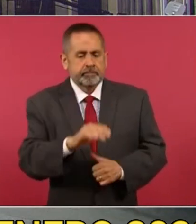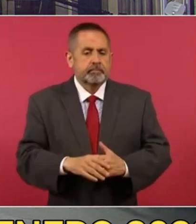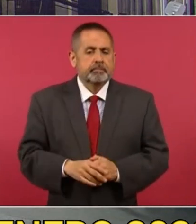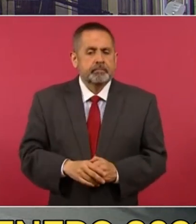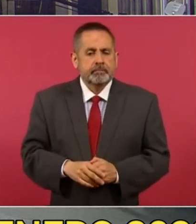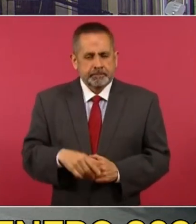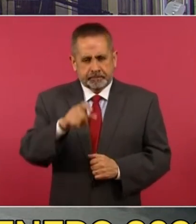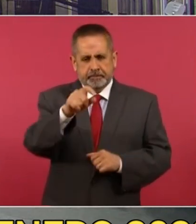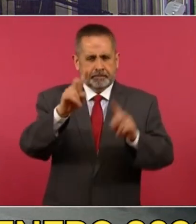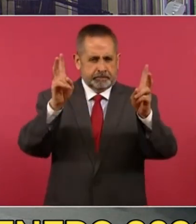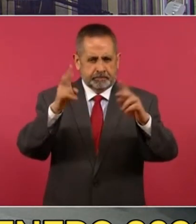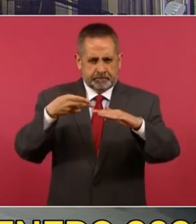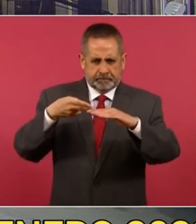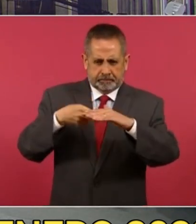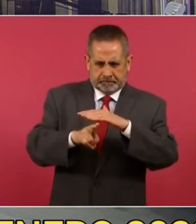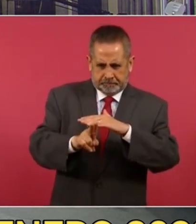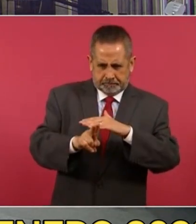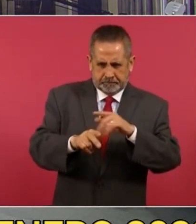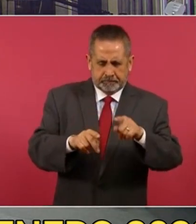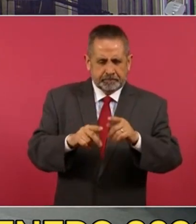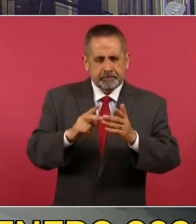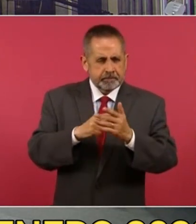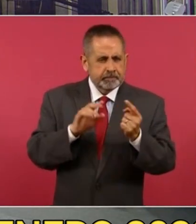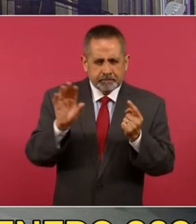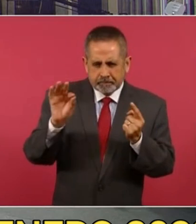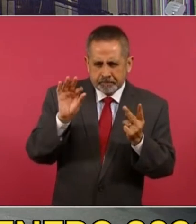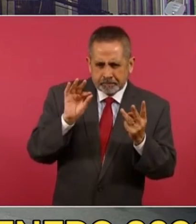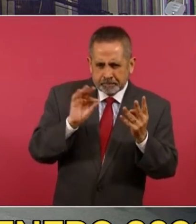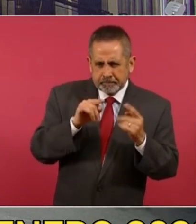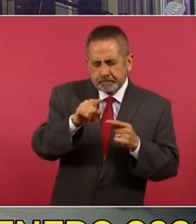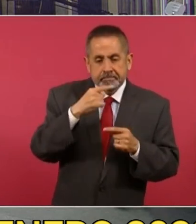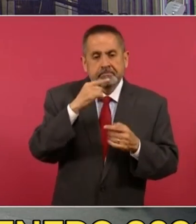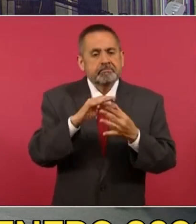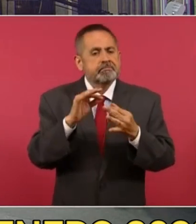Preguntarle con este tema del metro, que retomando algunos datos de los que mencionaban,